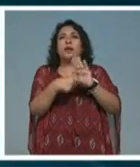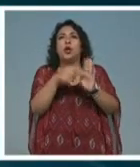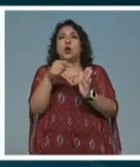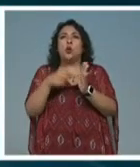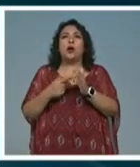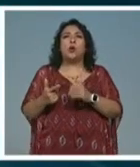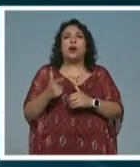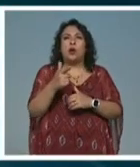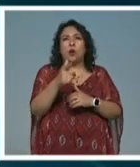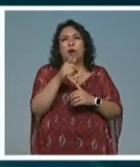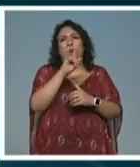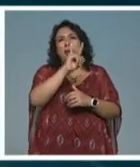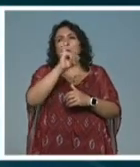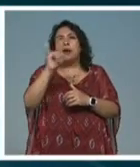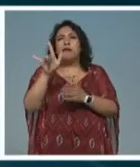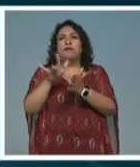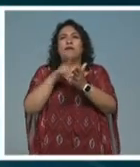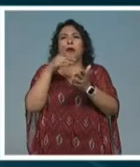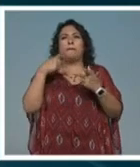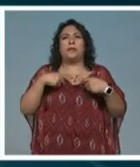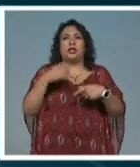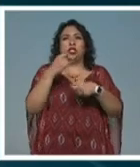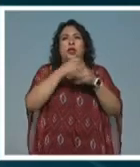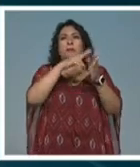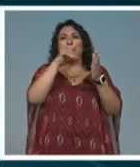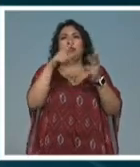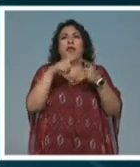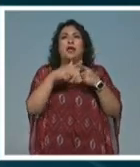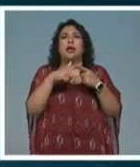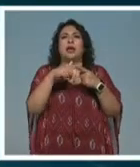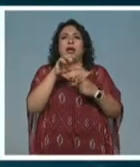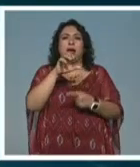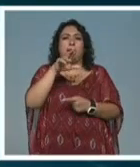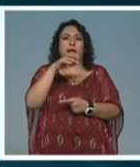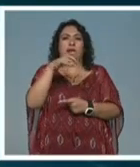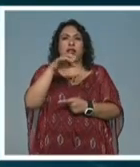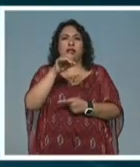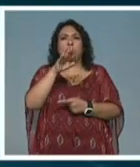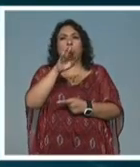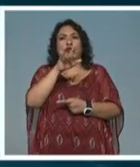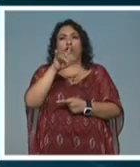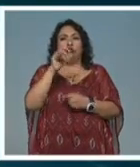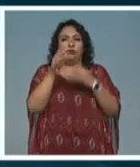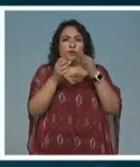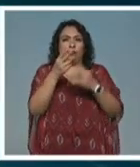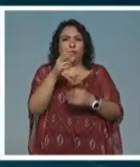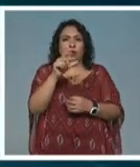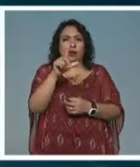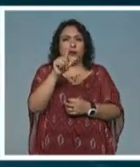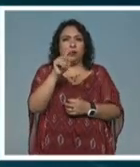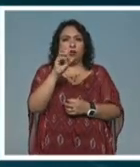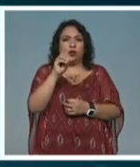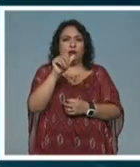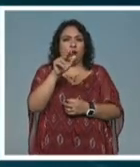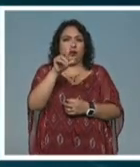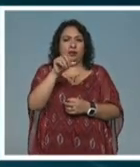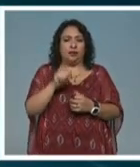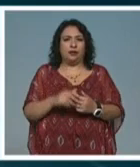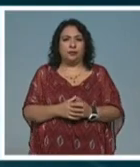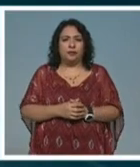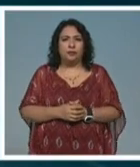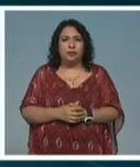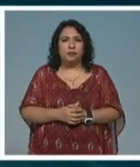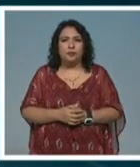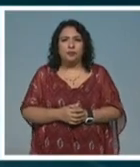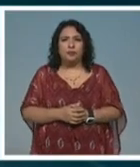la serie que hizo a partir de los personajes que pintó Hermenegildo Bustos. Noticias 22, Alberto Aranda.